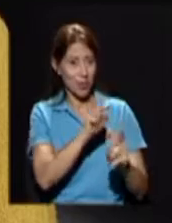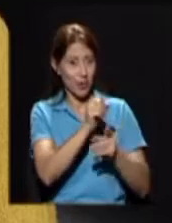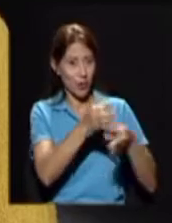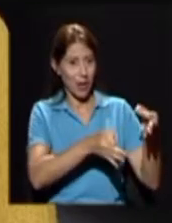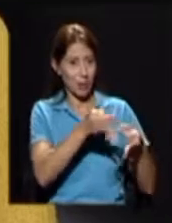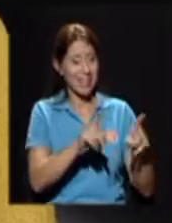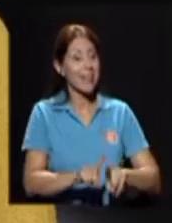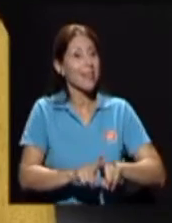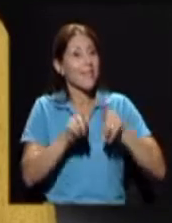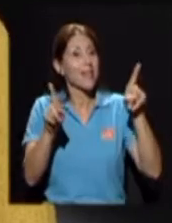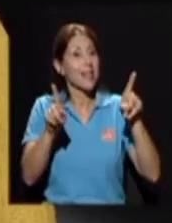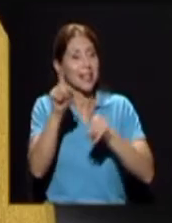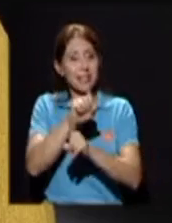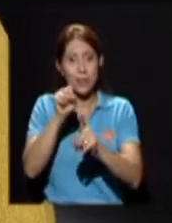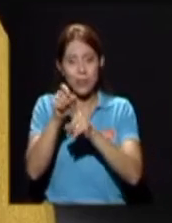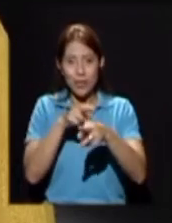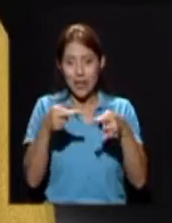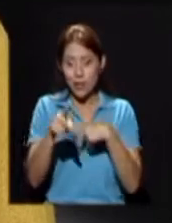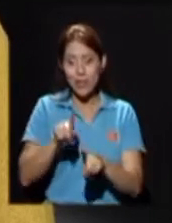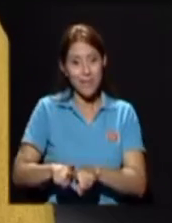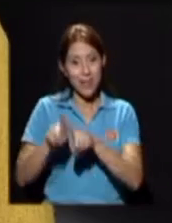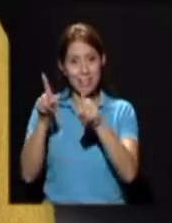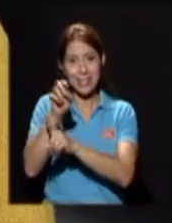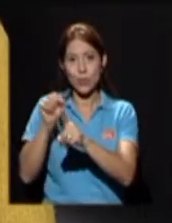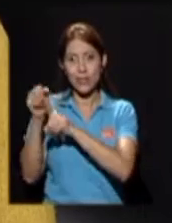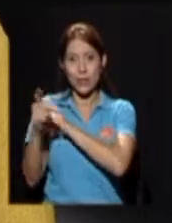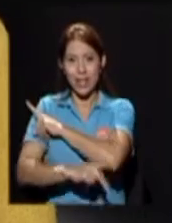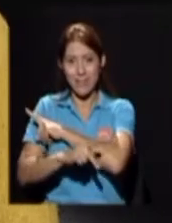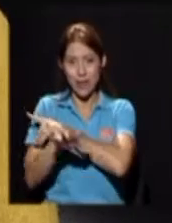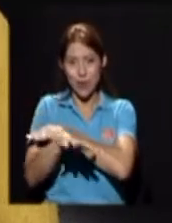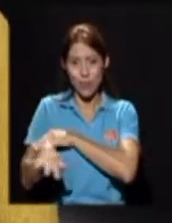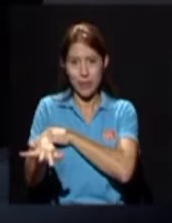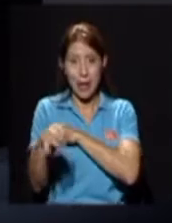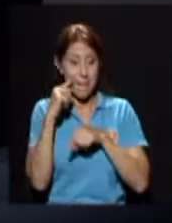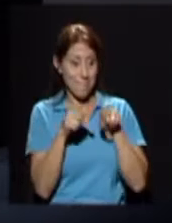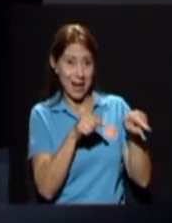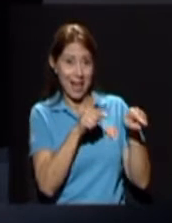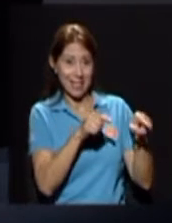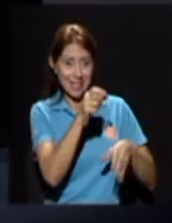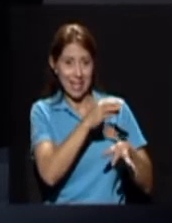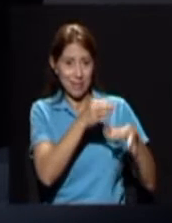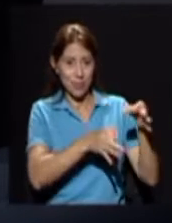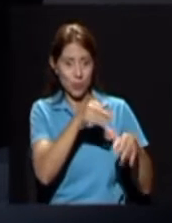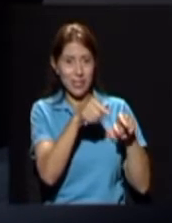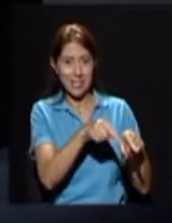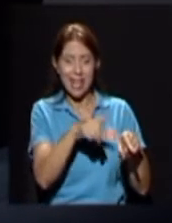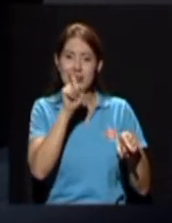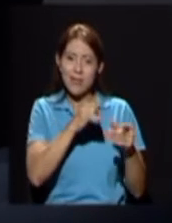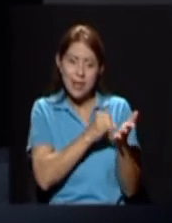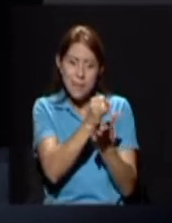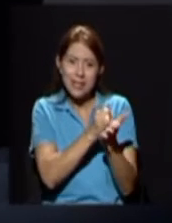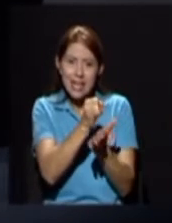también es que para este informe tuvimos que hacer investigación primaria. Casi todo lo que está en los capítulos